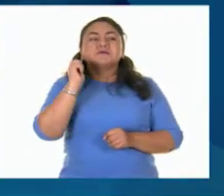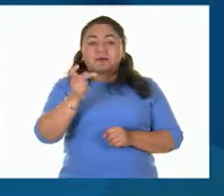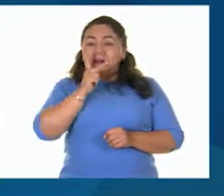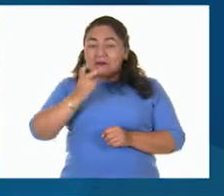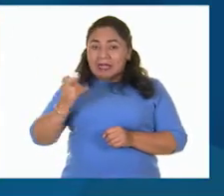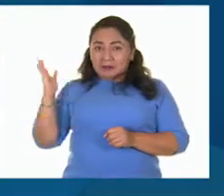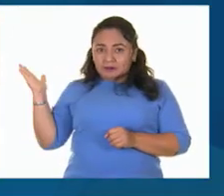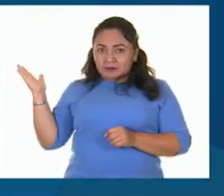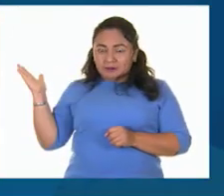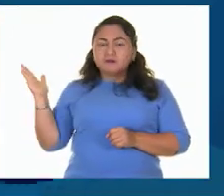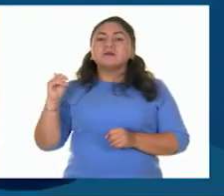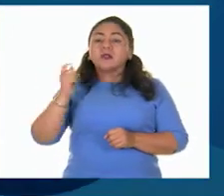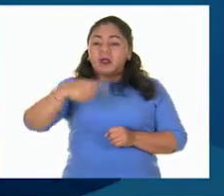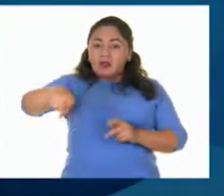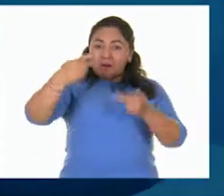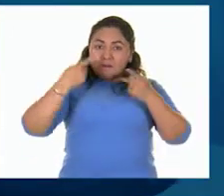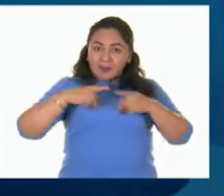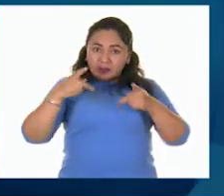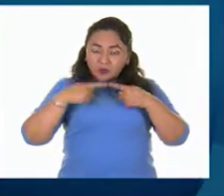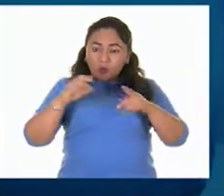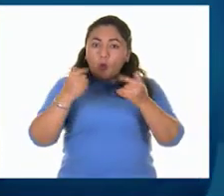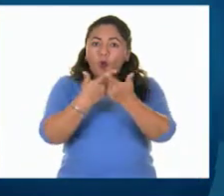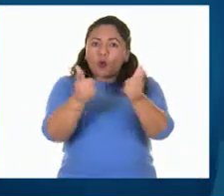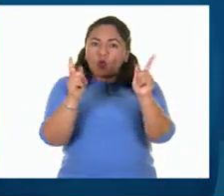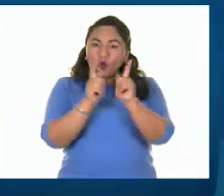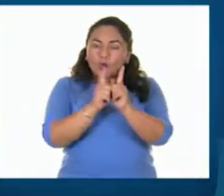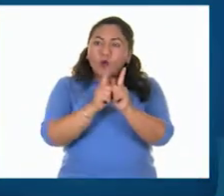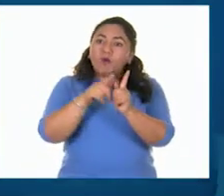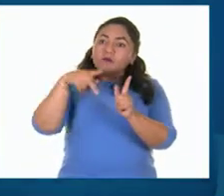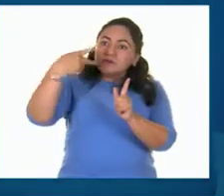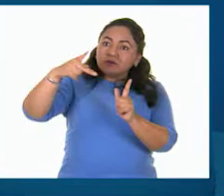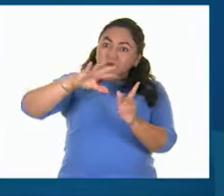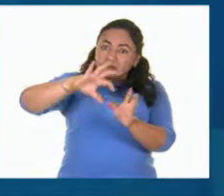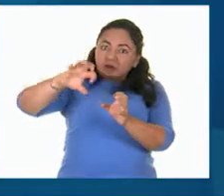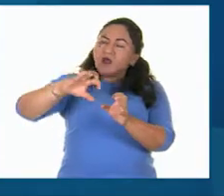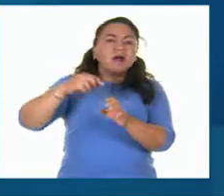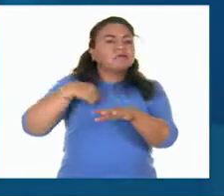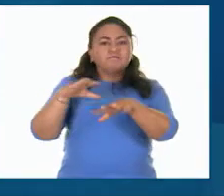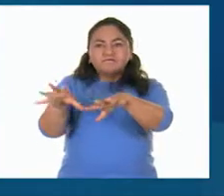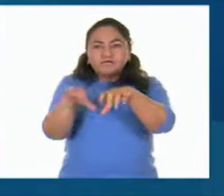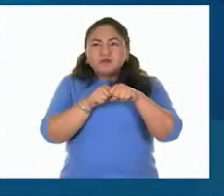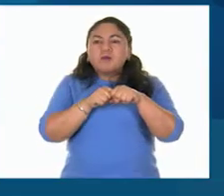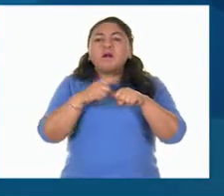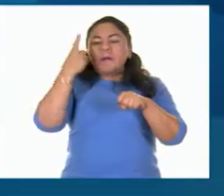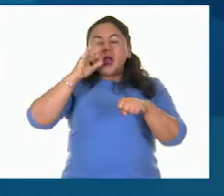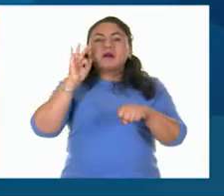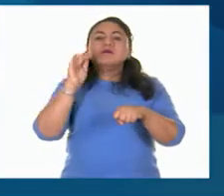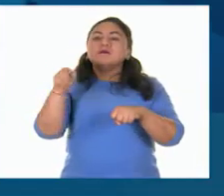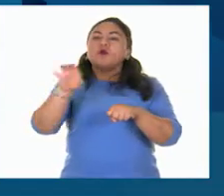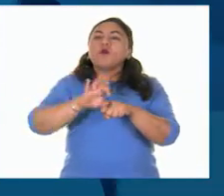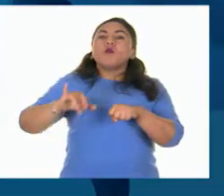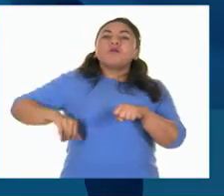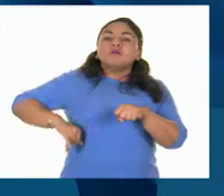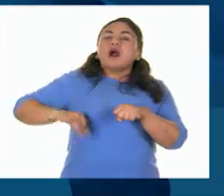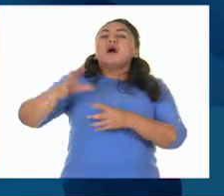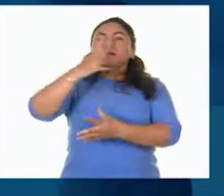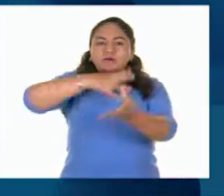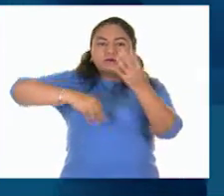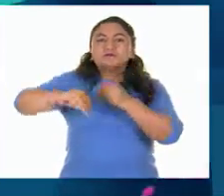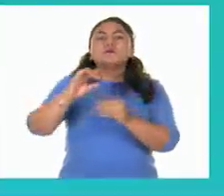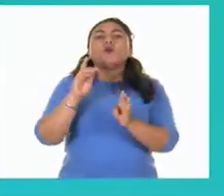significa privar a una persona o un grupo de un bien o propiedad por motivos de interés público a cambio de una